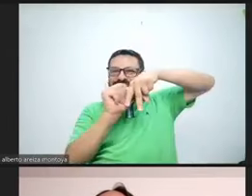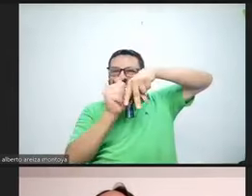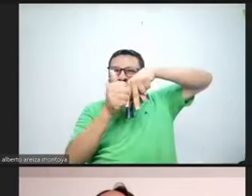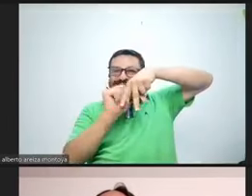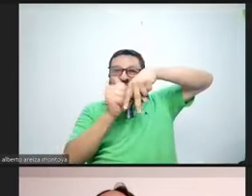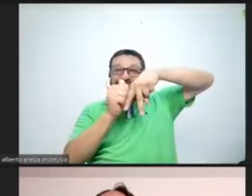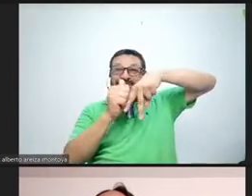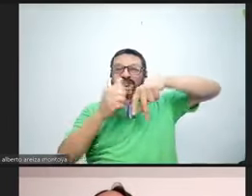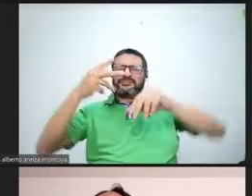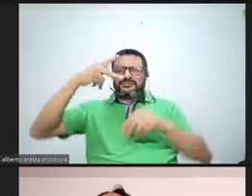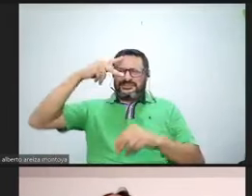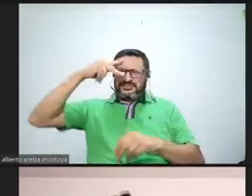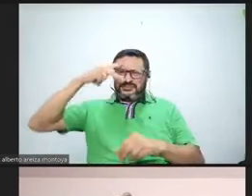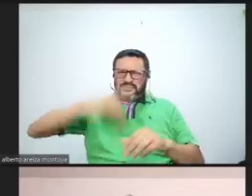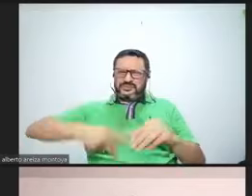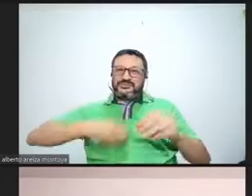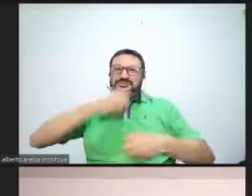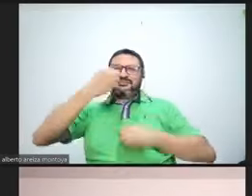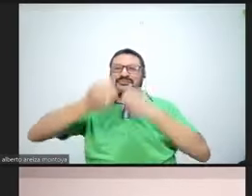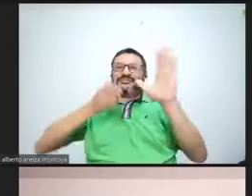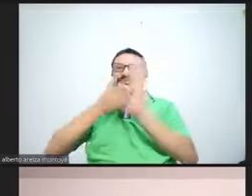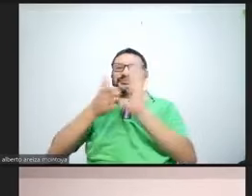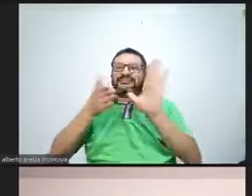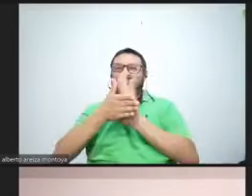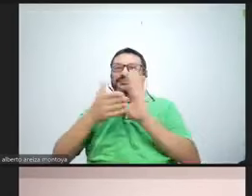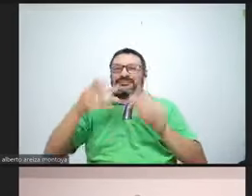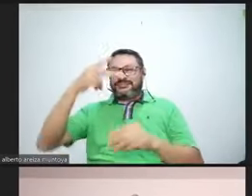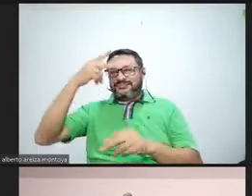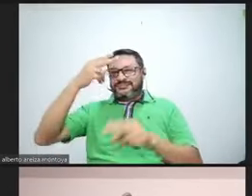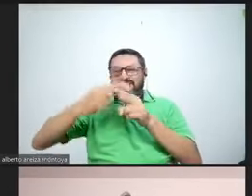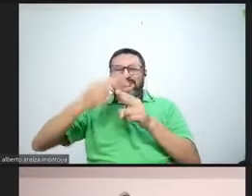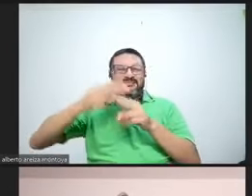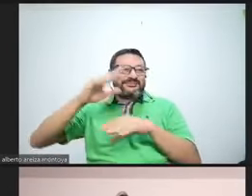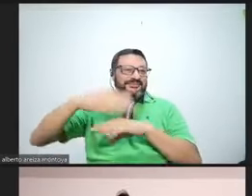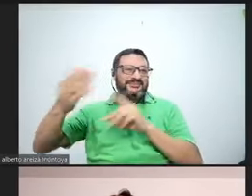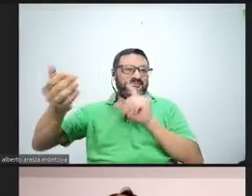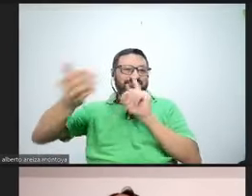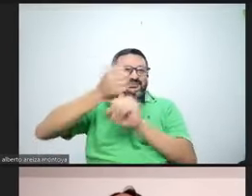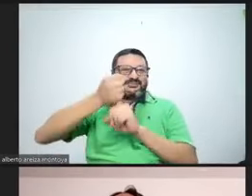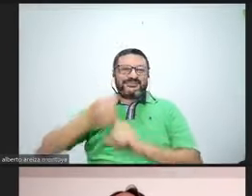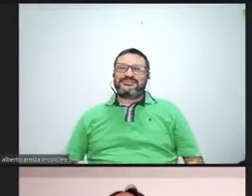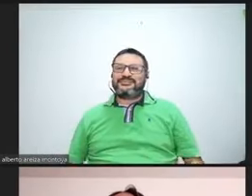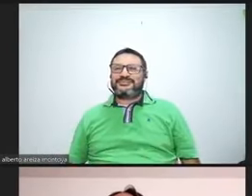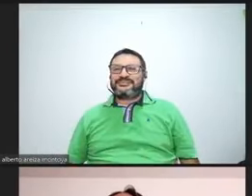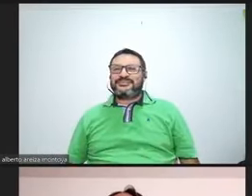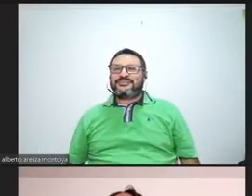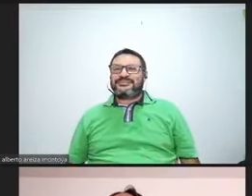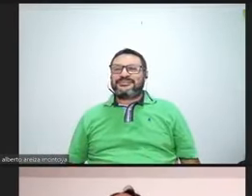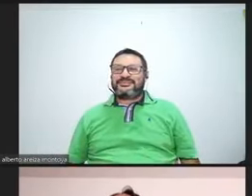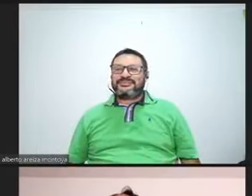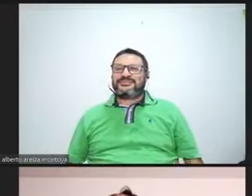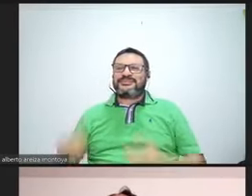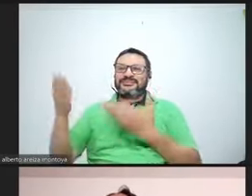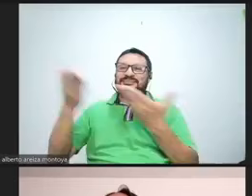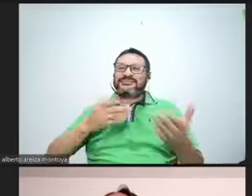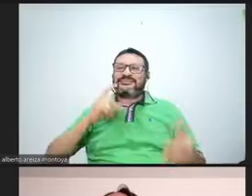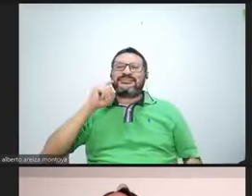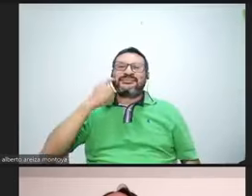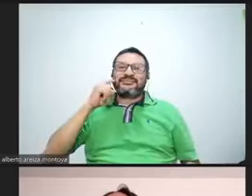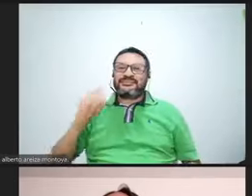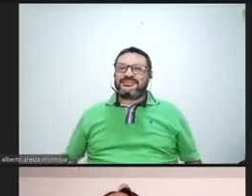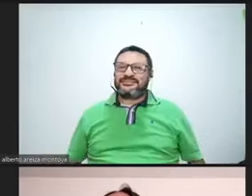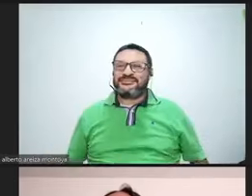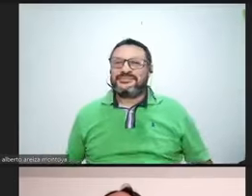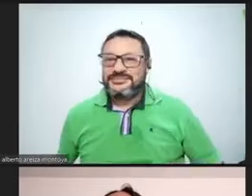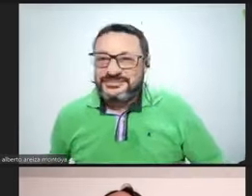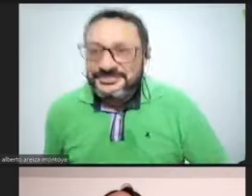por contar. Por aquí estábamos hablando de nombres, más tardecito vamos a ver cómo nos va con eso. Caro, bienvenida, ¿cómo estás? Es un nuevo